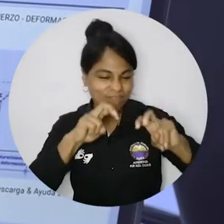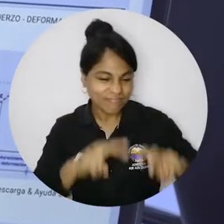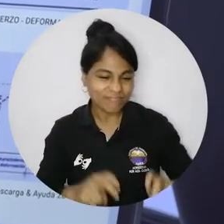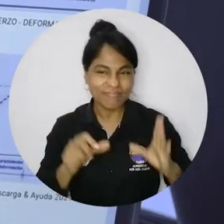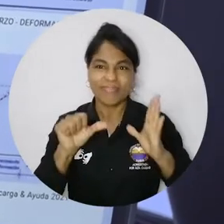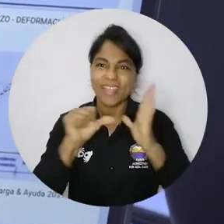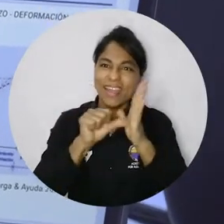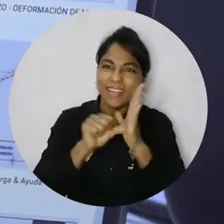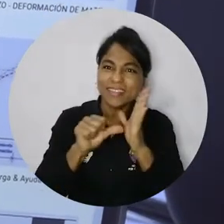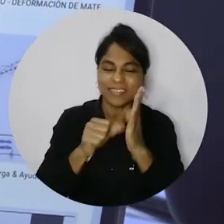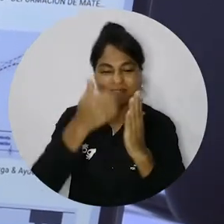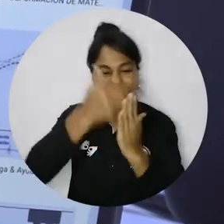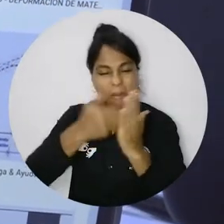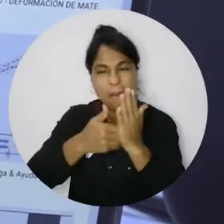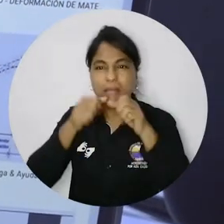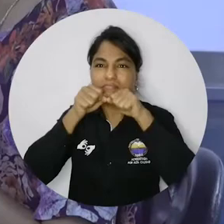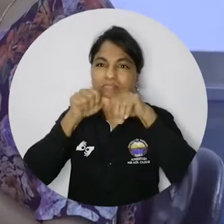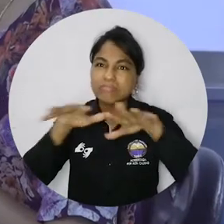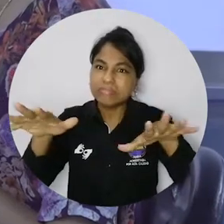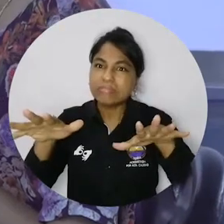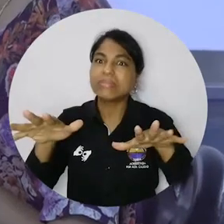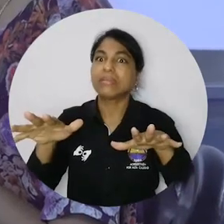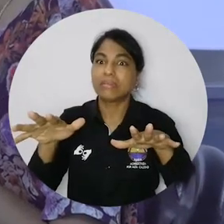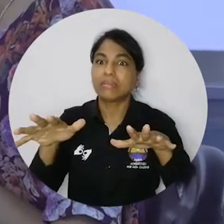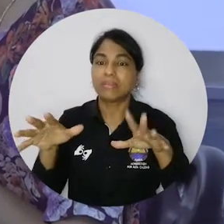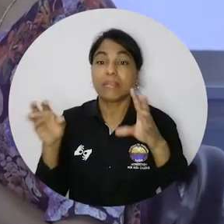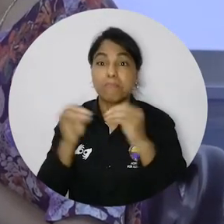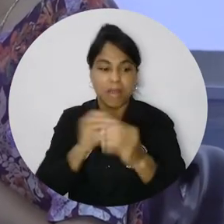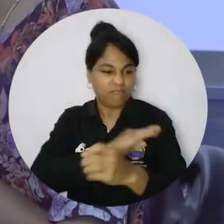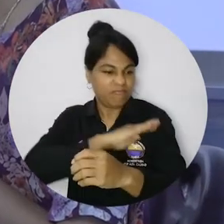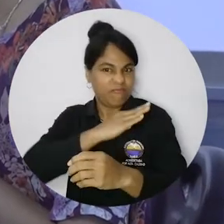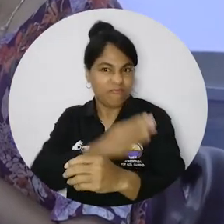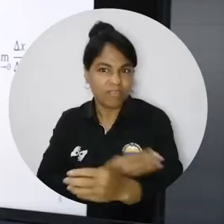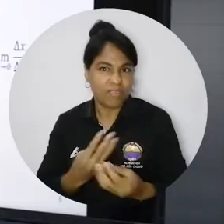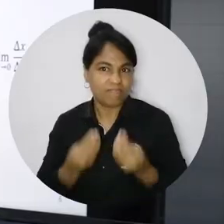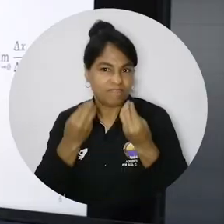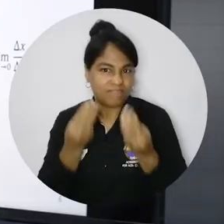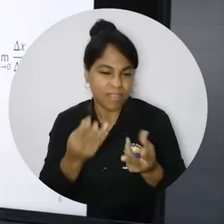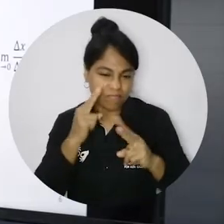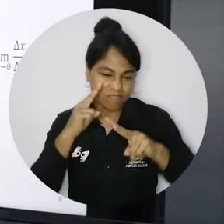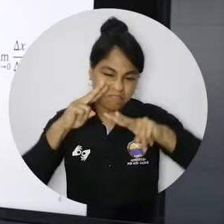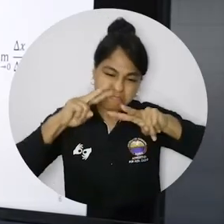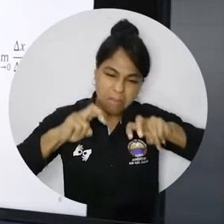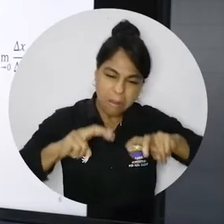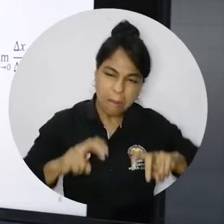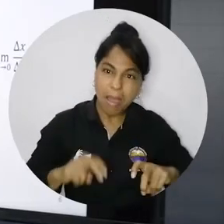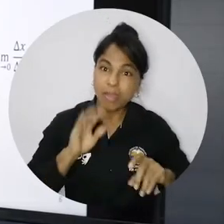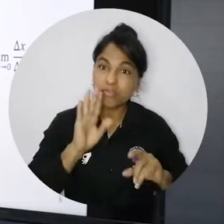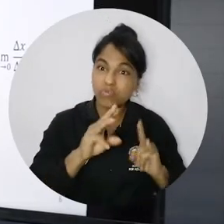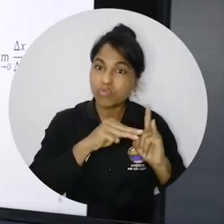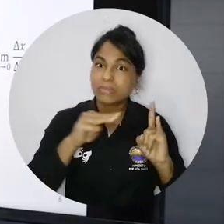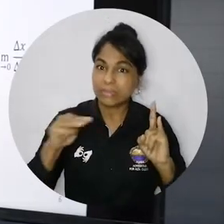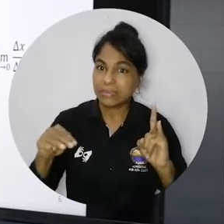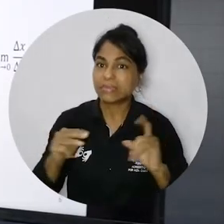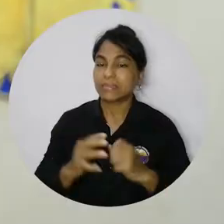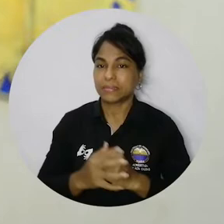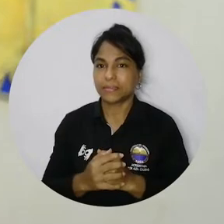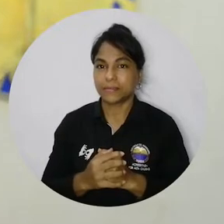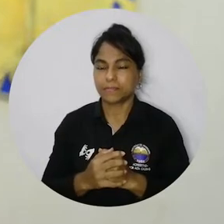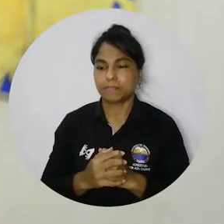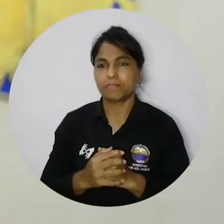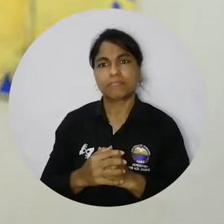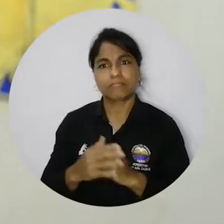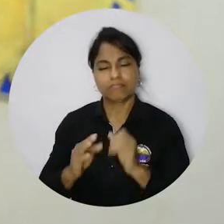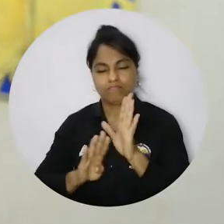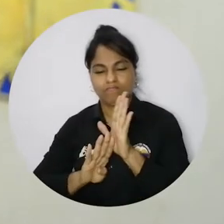de sus artículos, de sus publicaciones y lo más importante, se ha fortalecido el ecosistema de investigación de nuestra Universidad. El